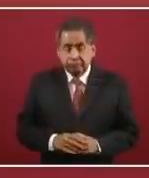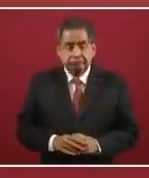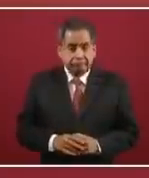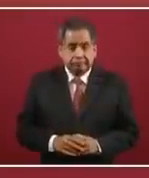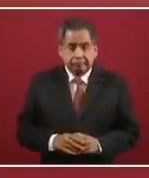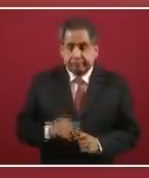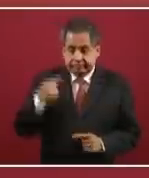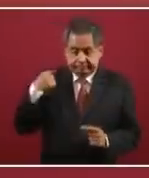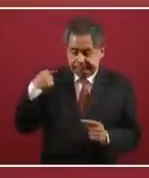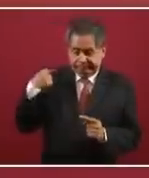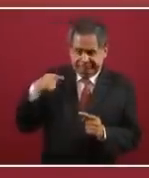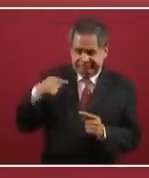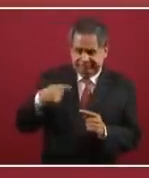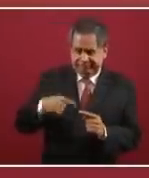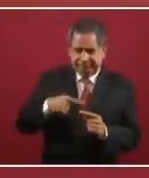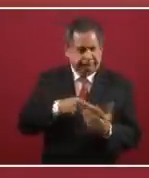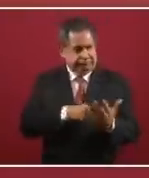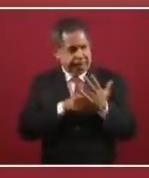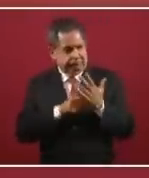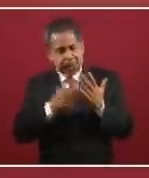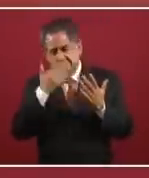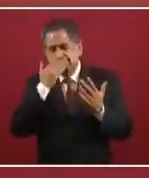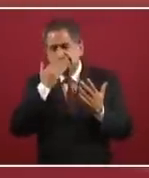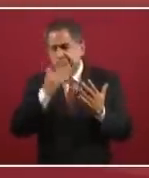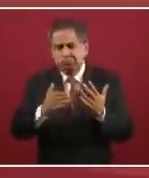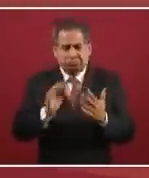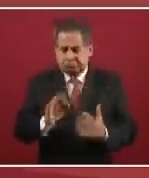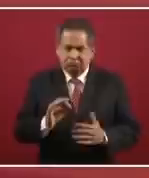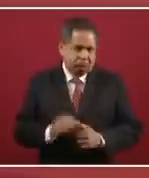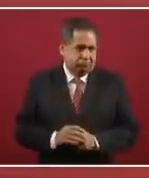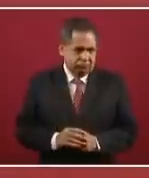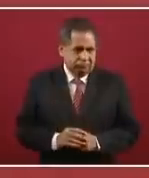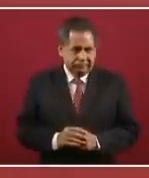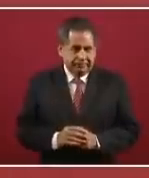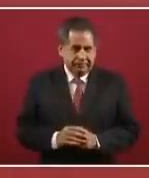en estos tiempos.